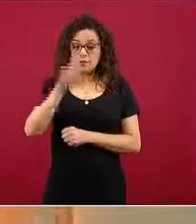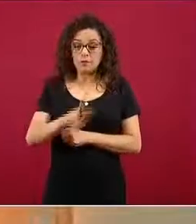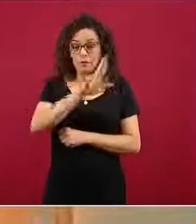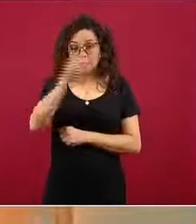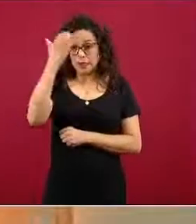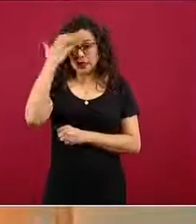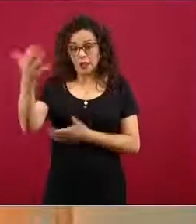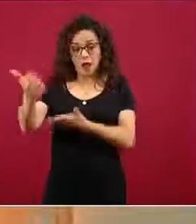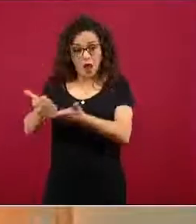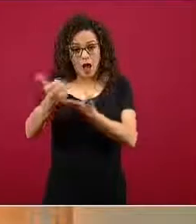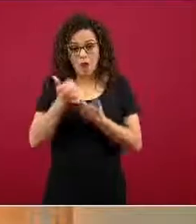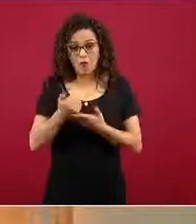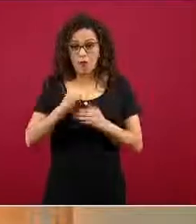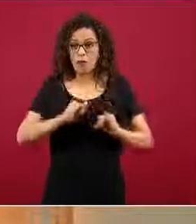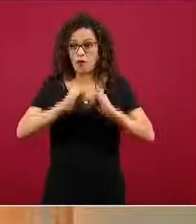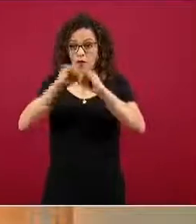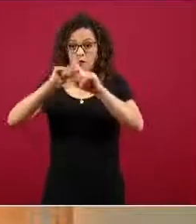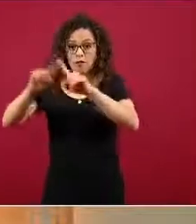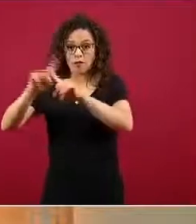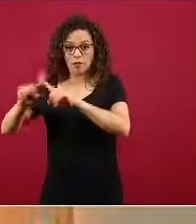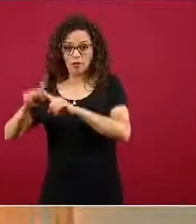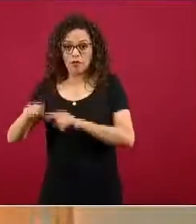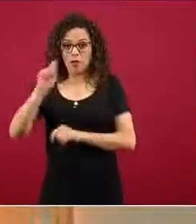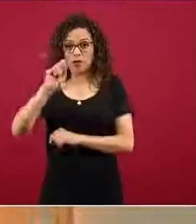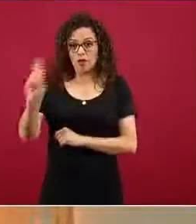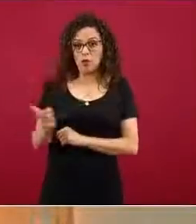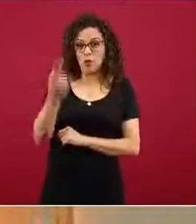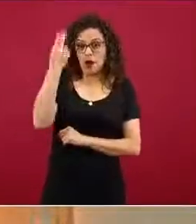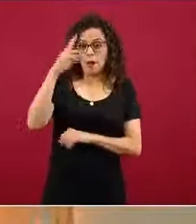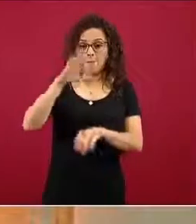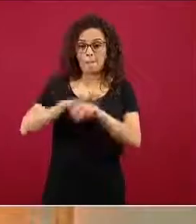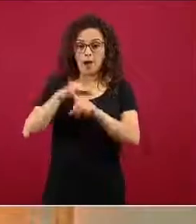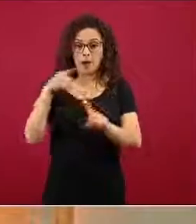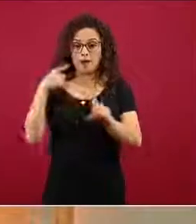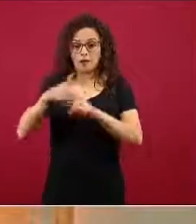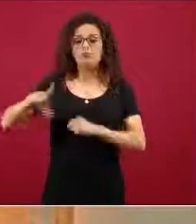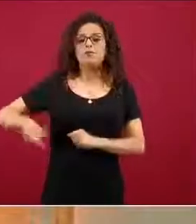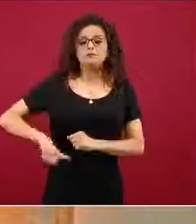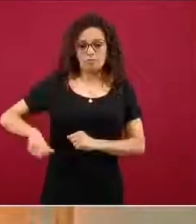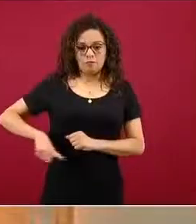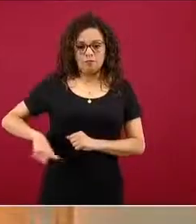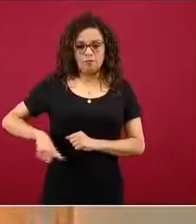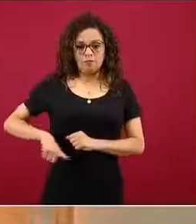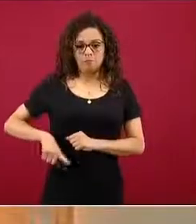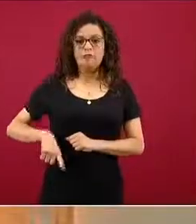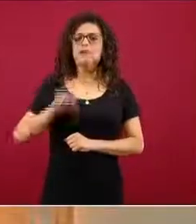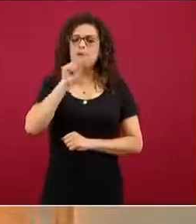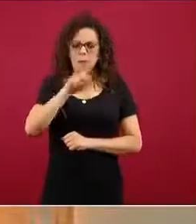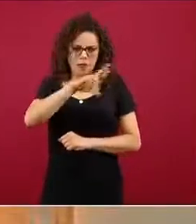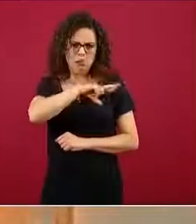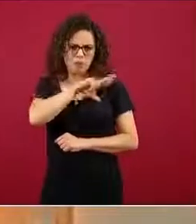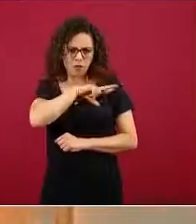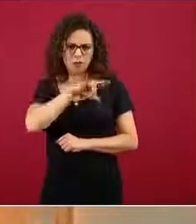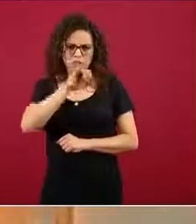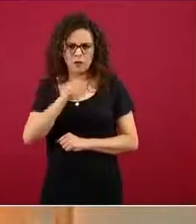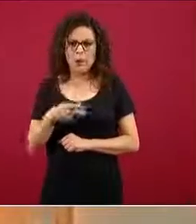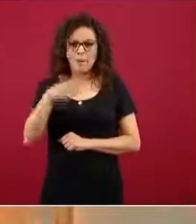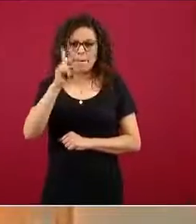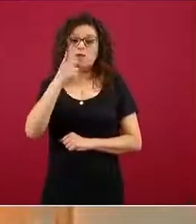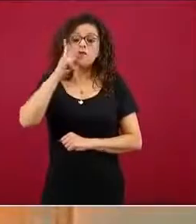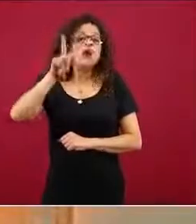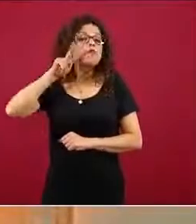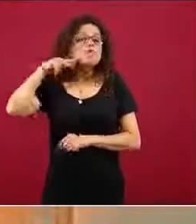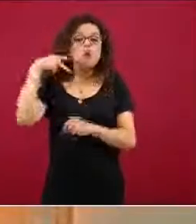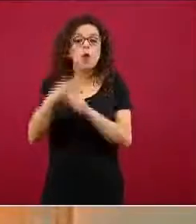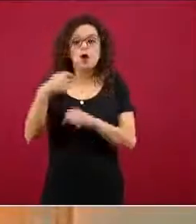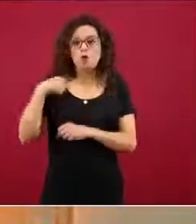solidaridad de las instituciones de educación superior, particularmente públicas, también se incluirá privadas, que han dicho